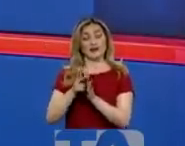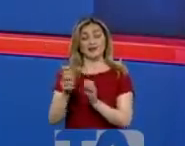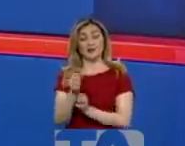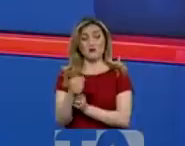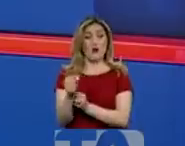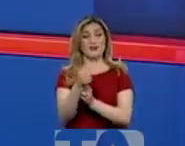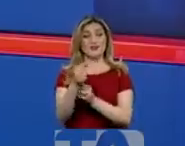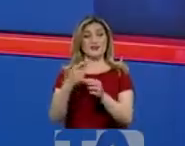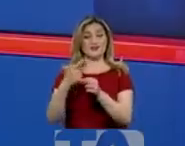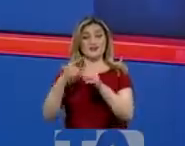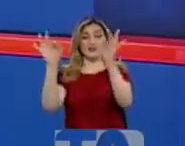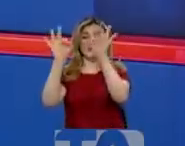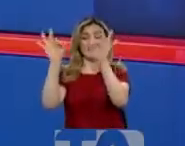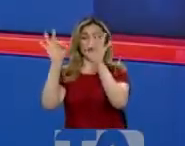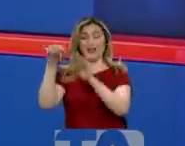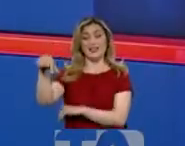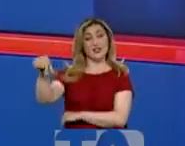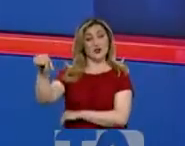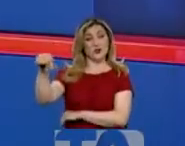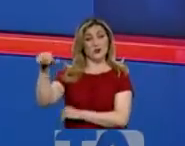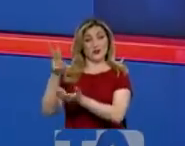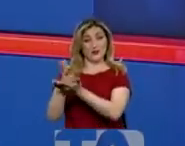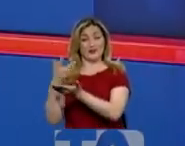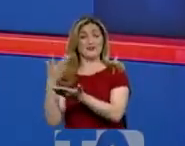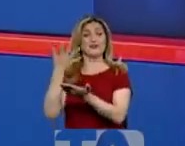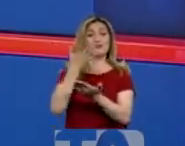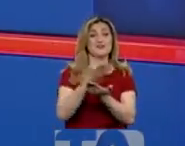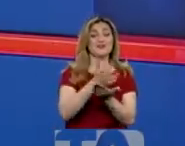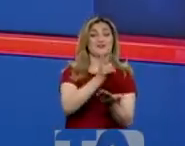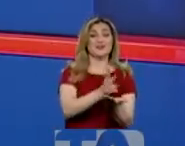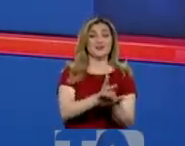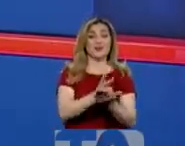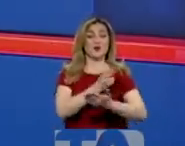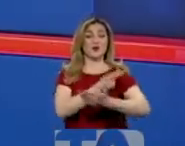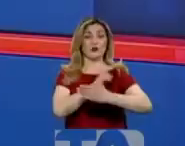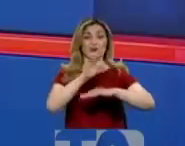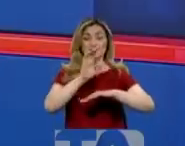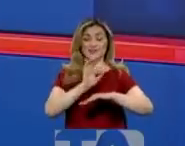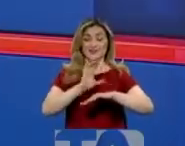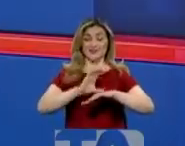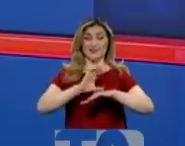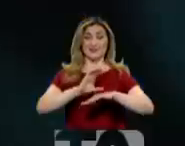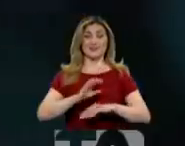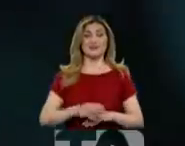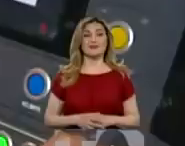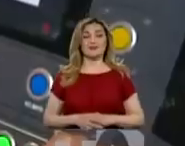eléctrica desde quitumbe hasta la universidad central este movimiento es parte de la fase de pruebas este medio de transporte